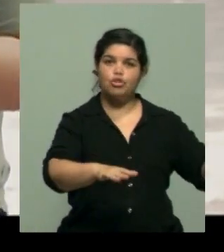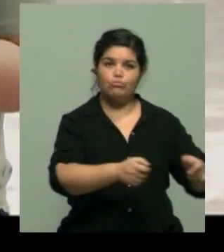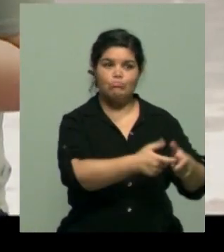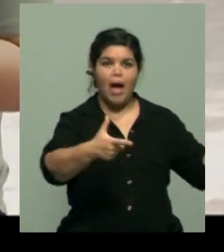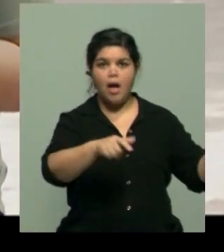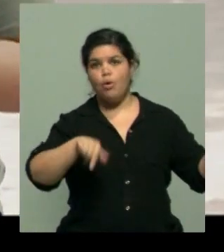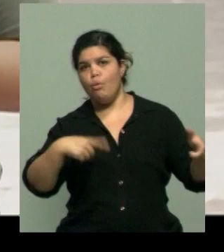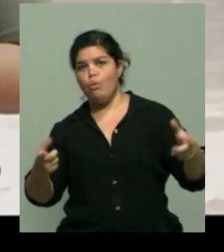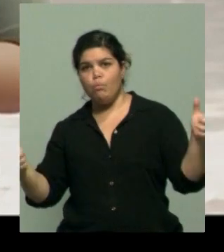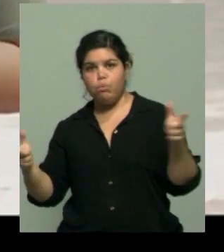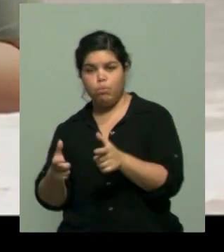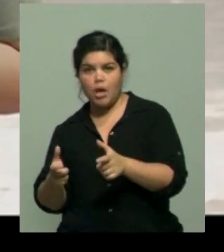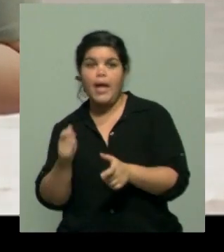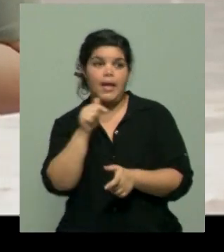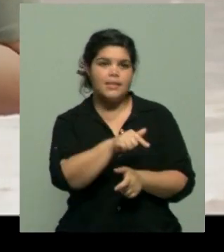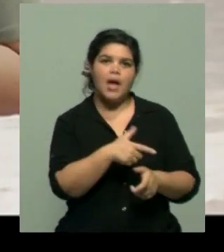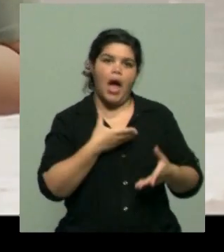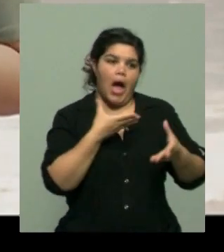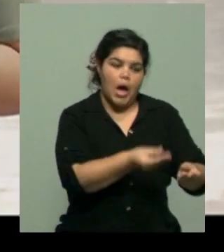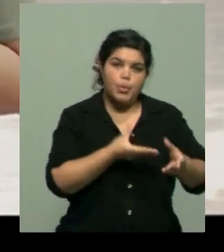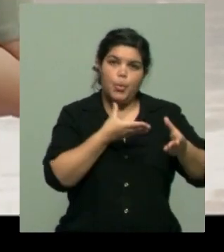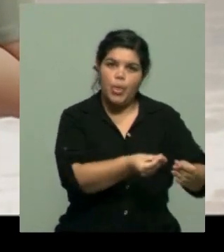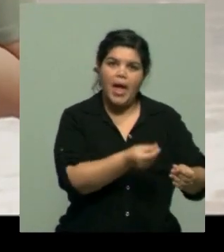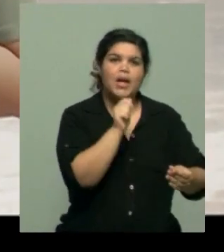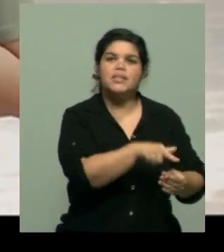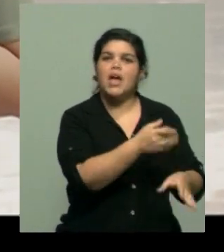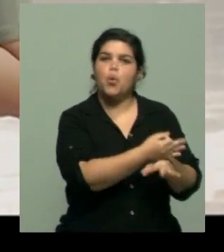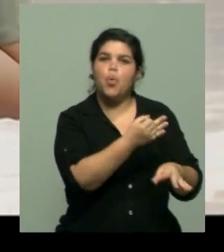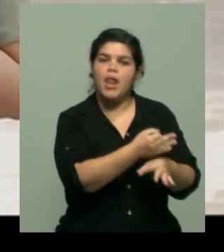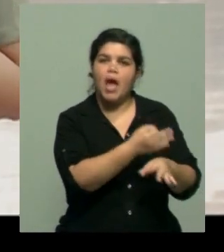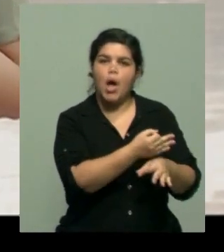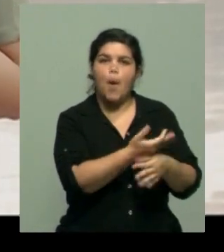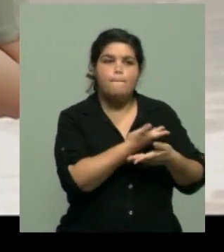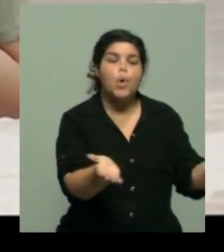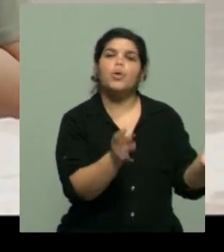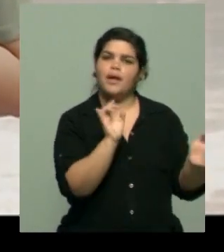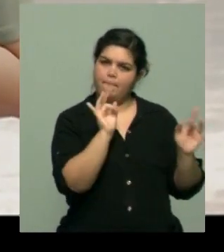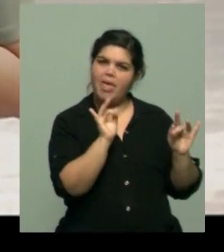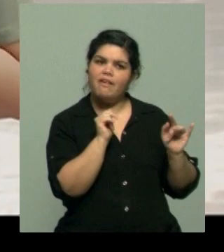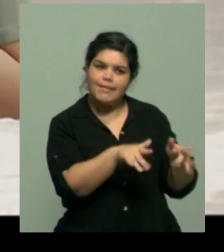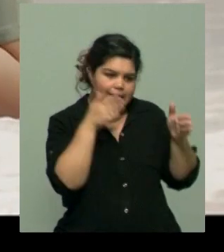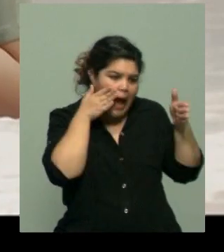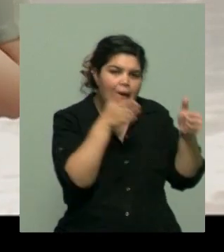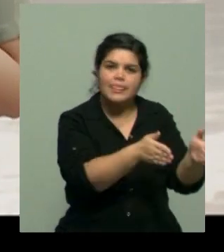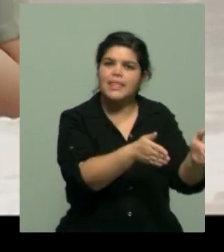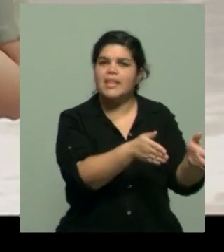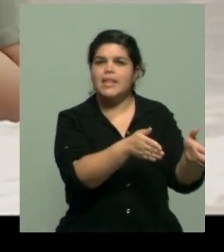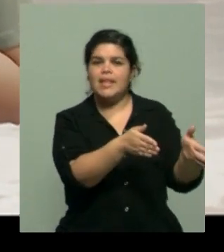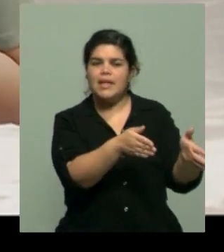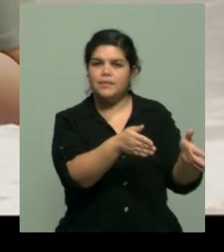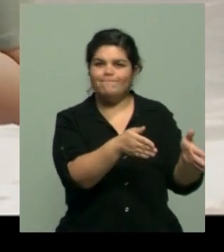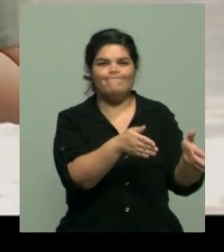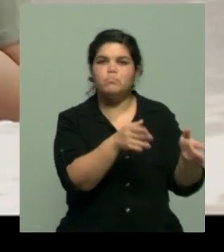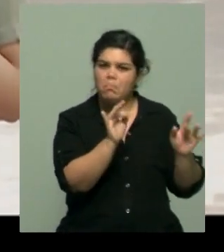también difícil en las escuelas comunes, escuelas públicas, perdón. Es difícil a veces también en esos contextos cómo